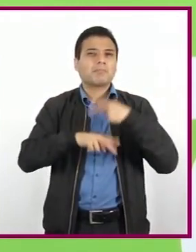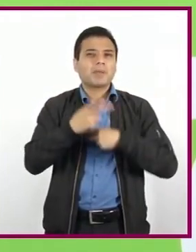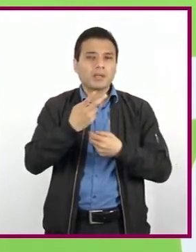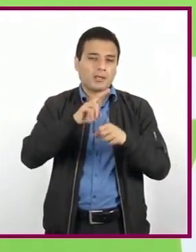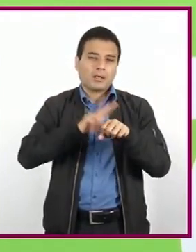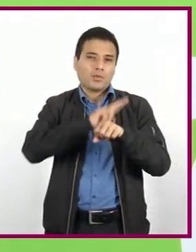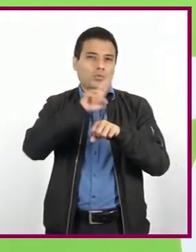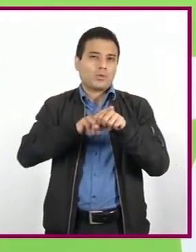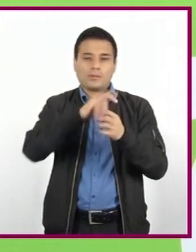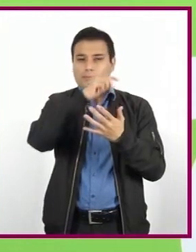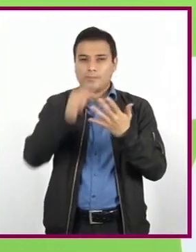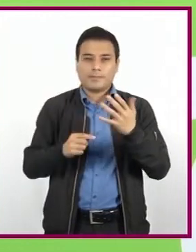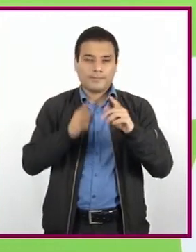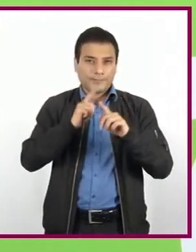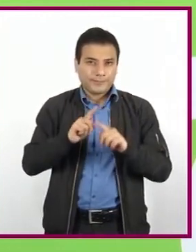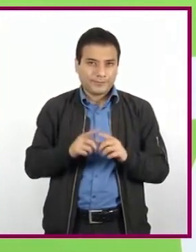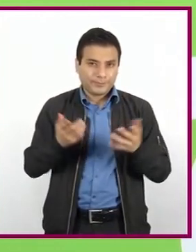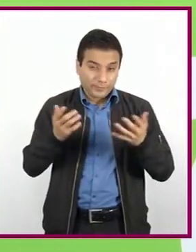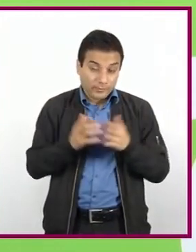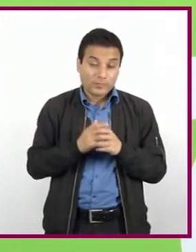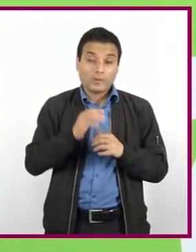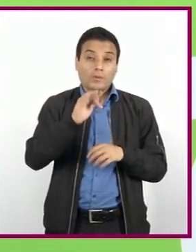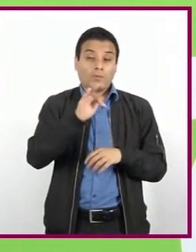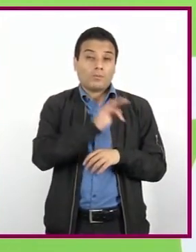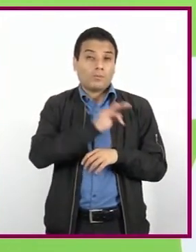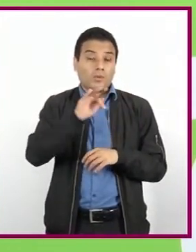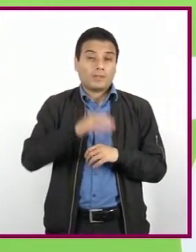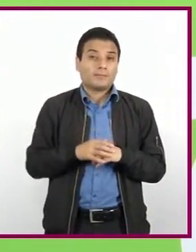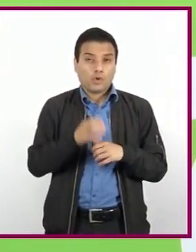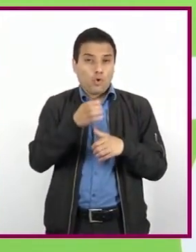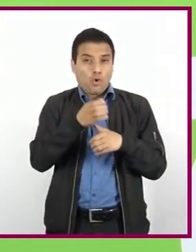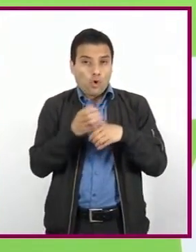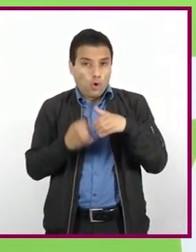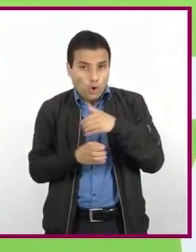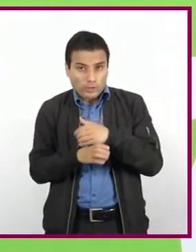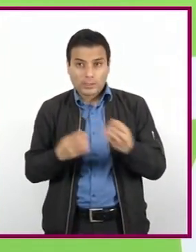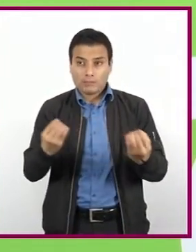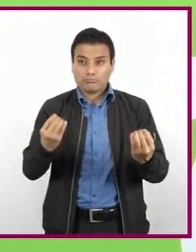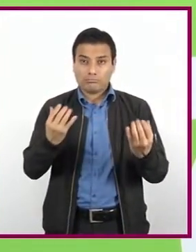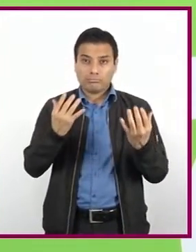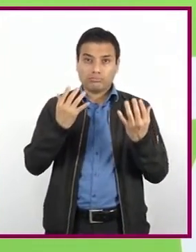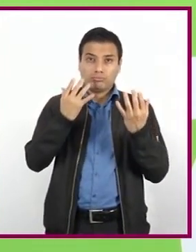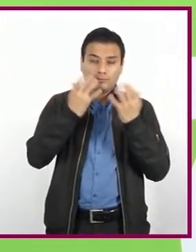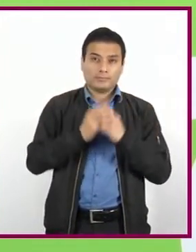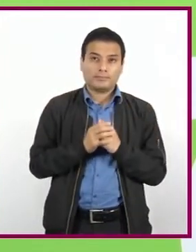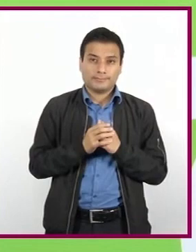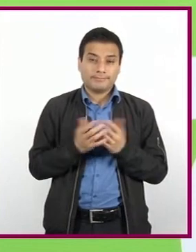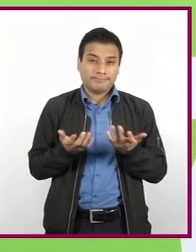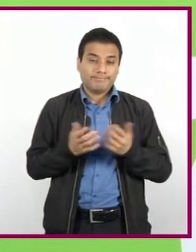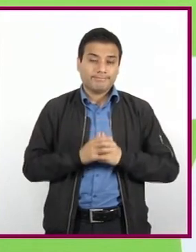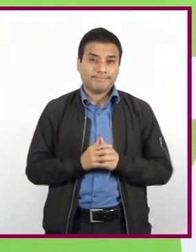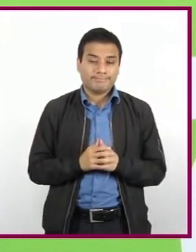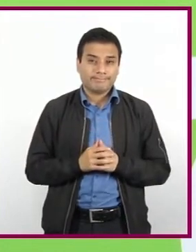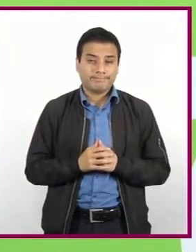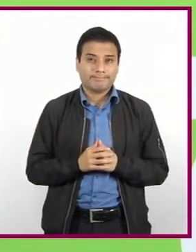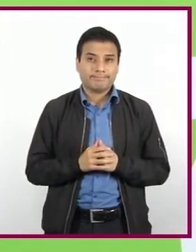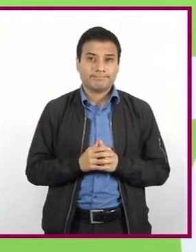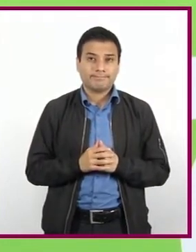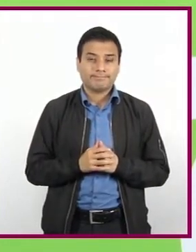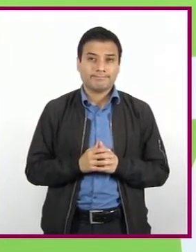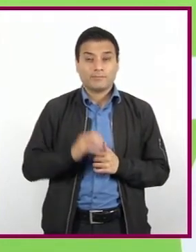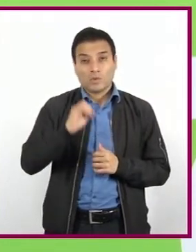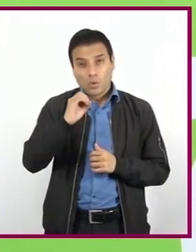pueden provenir de la presencia de los materiales radioactivos que se encuentran en la corteza terrestre, en